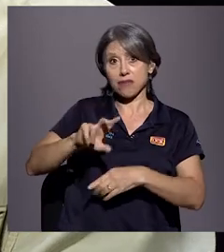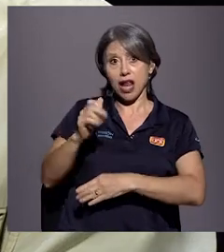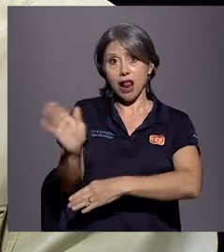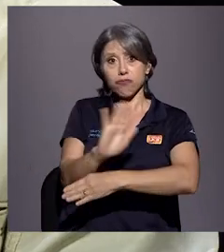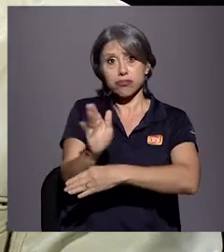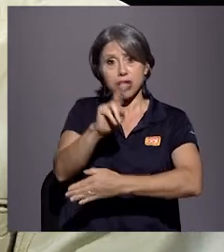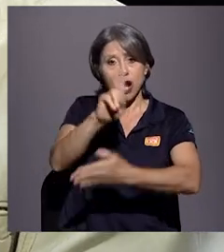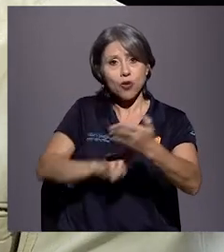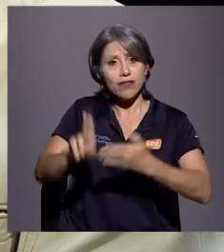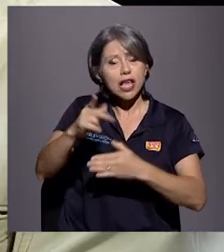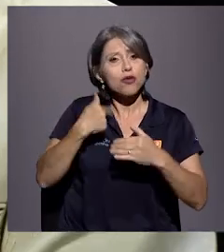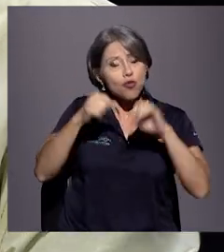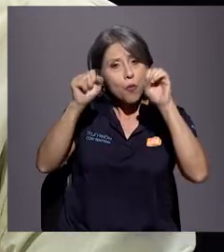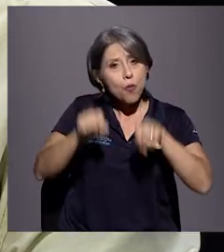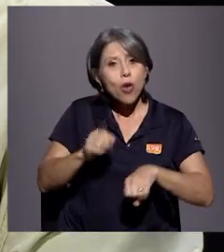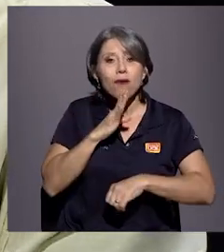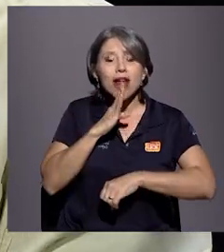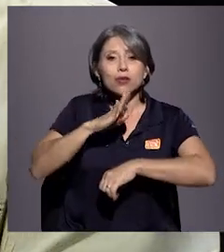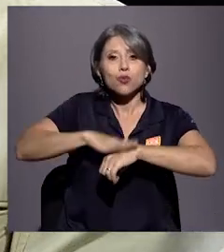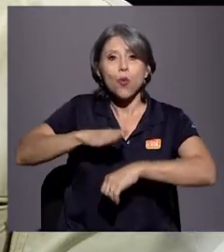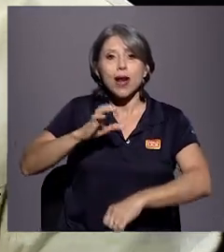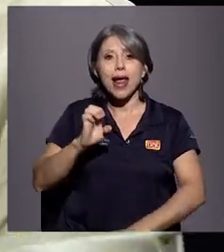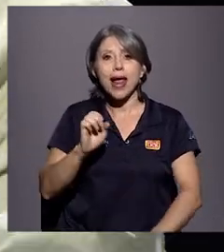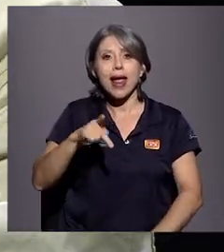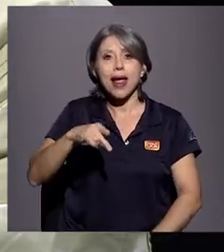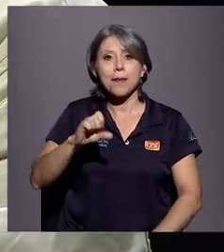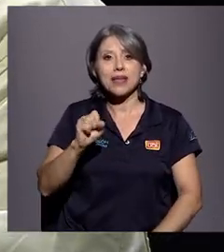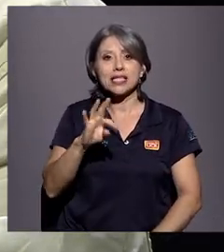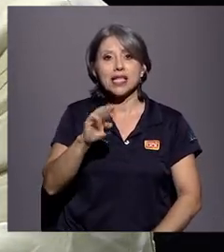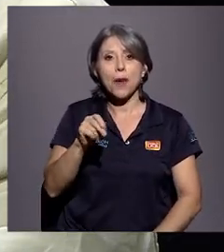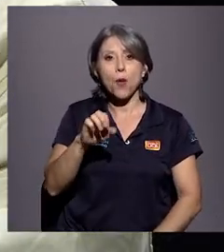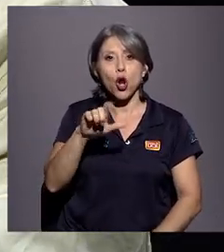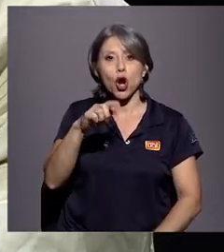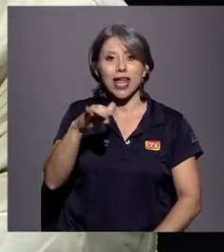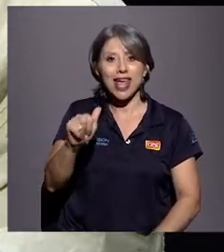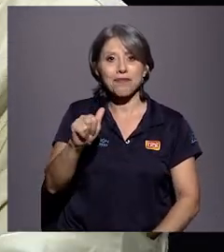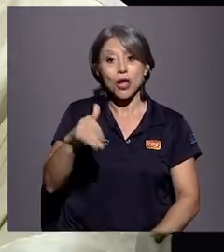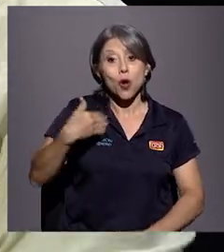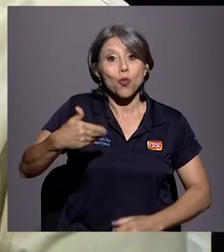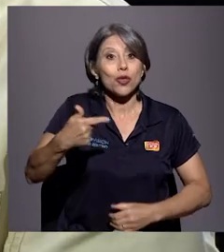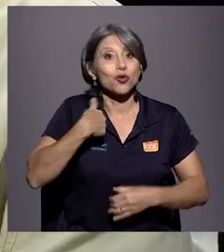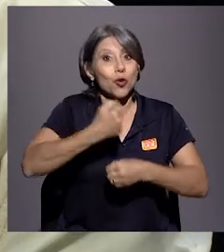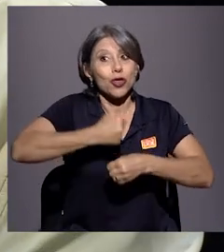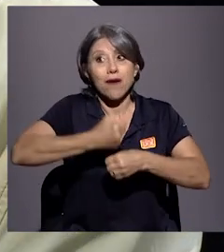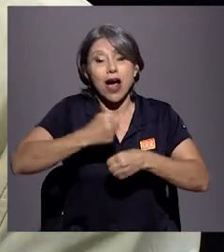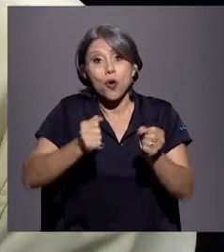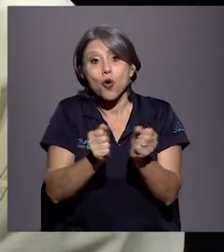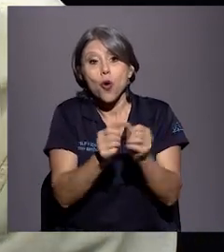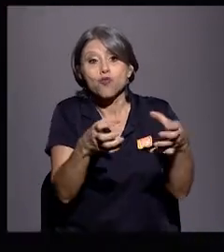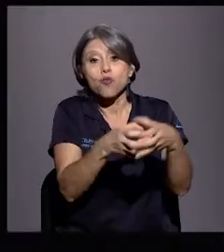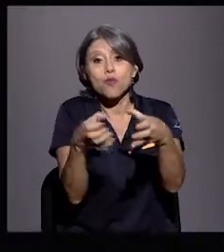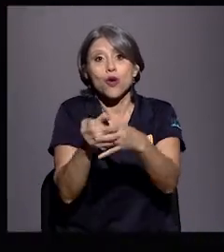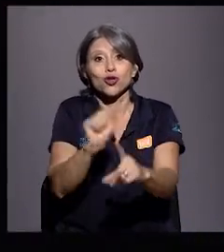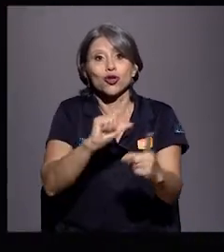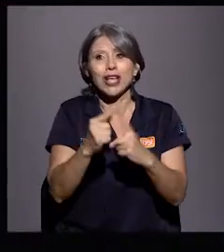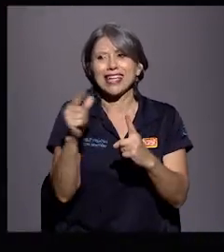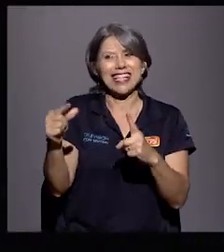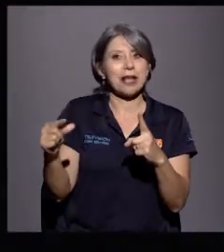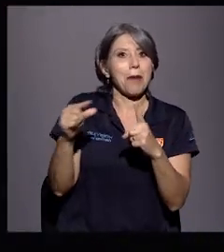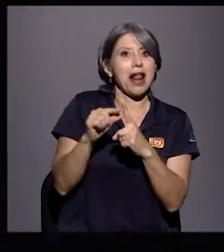la universidad, yo puedo hablar de epistemología. Cuando trabajo con los movimientos sociales, esa palabra es demasiado cara, como